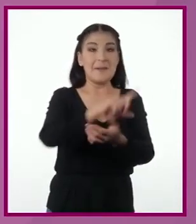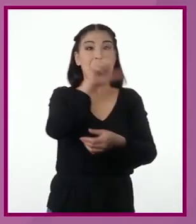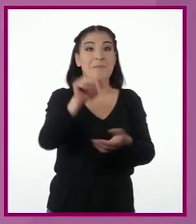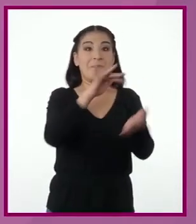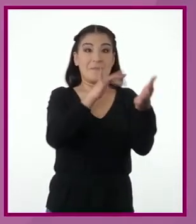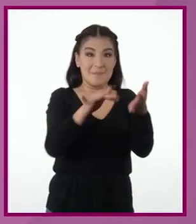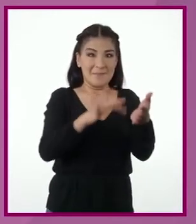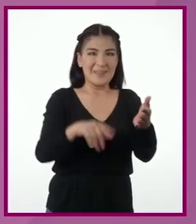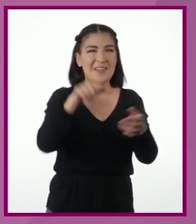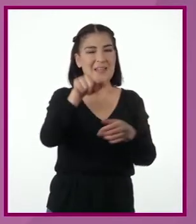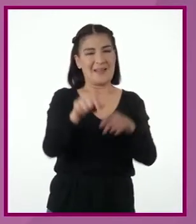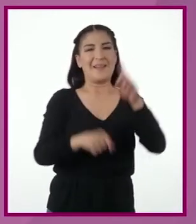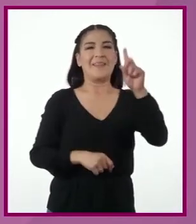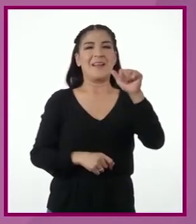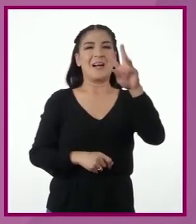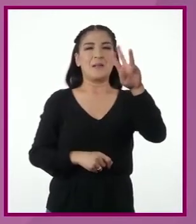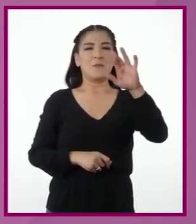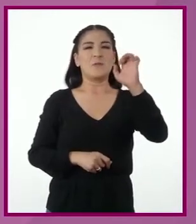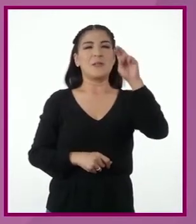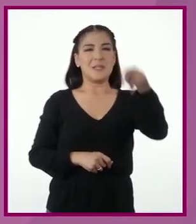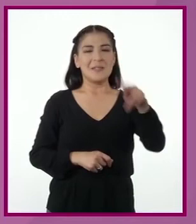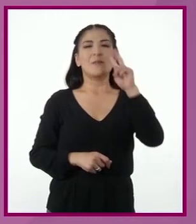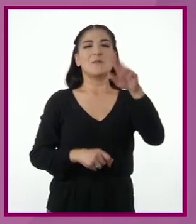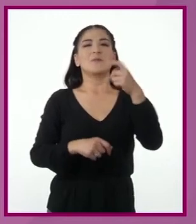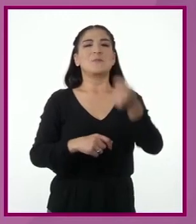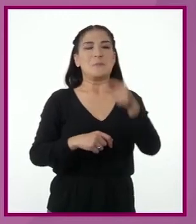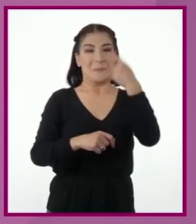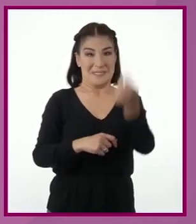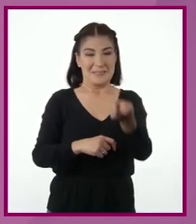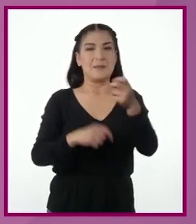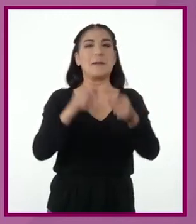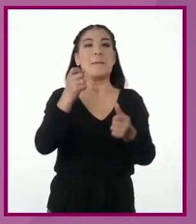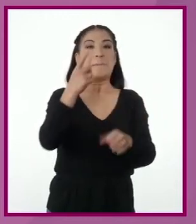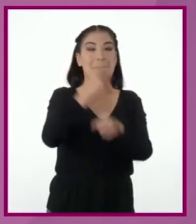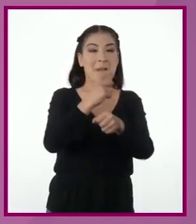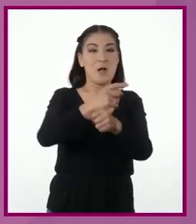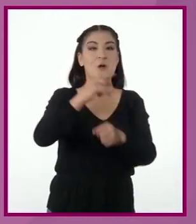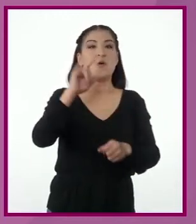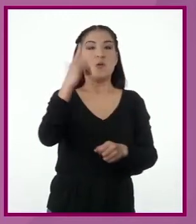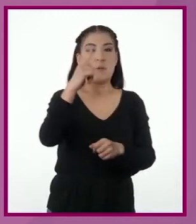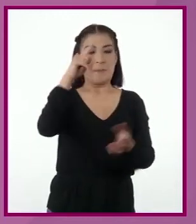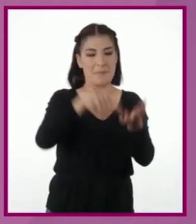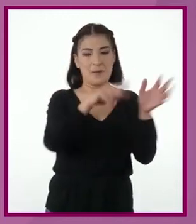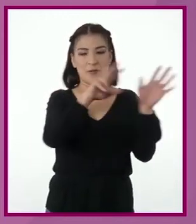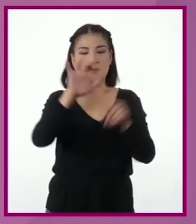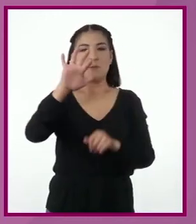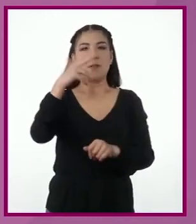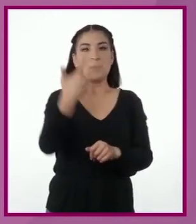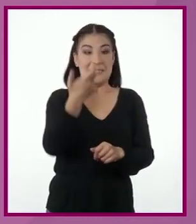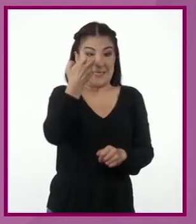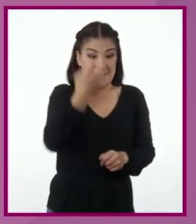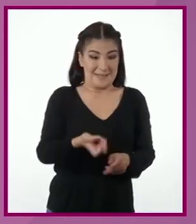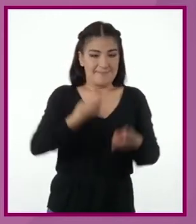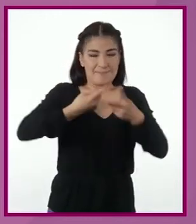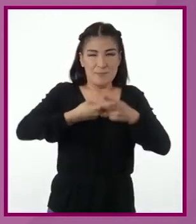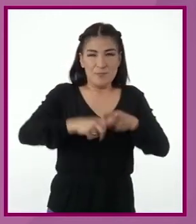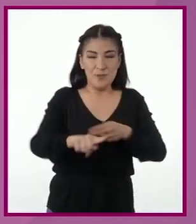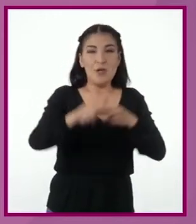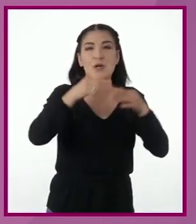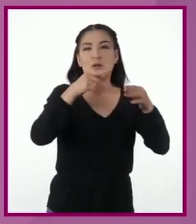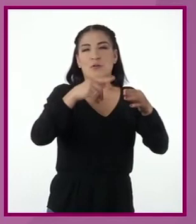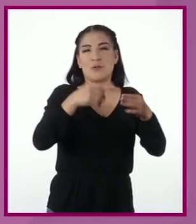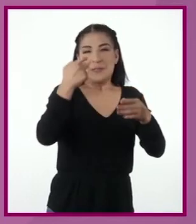trabajos de Darwin y Wallace, el 1 de julio de 1858, marcó el comienzo del largo viaje que ha